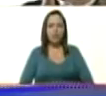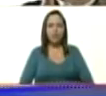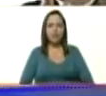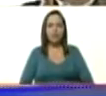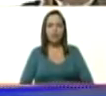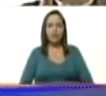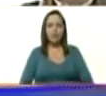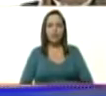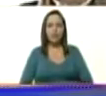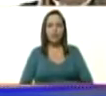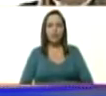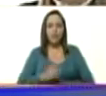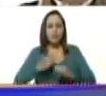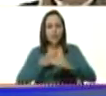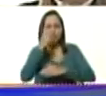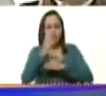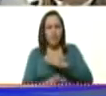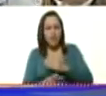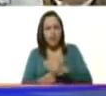los planes imperialistas